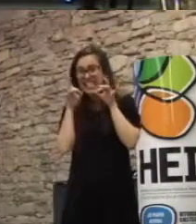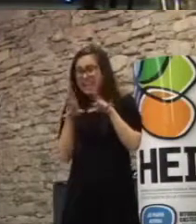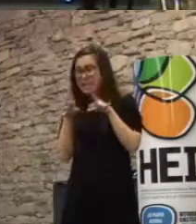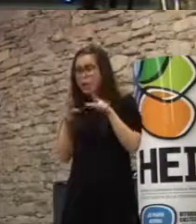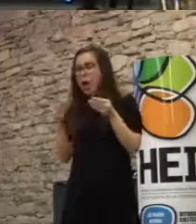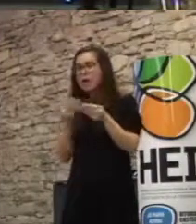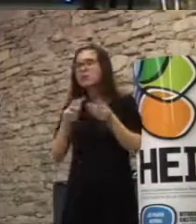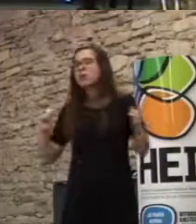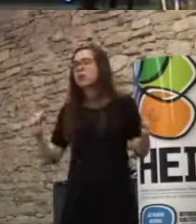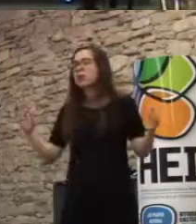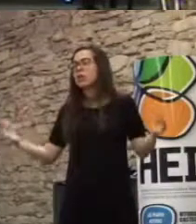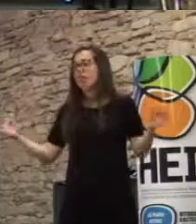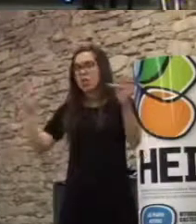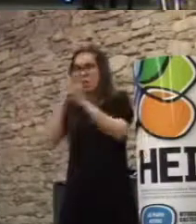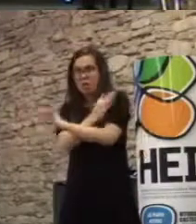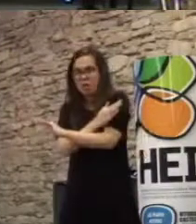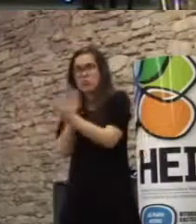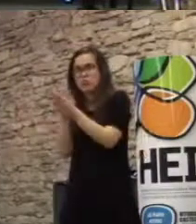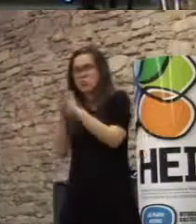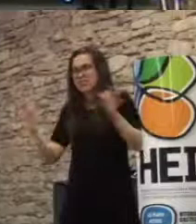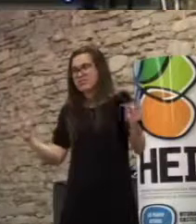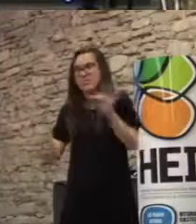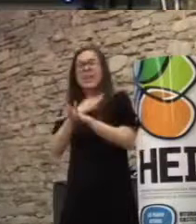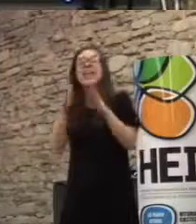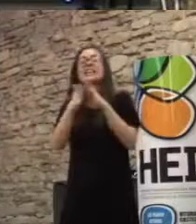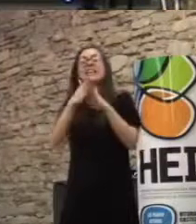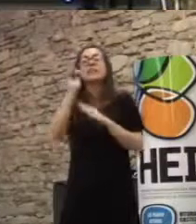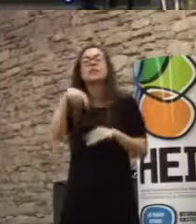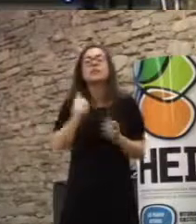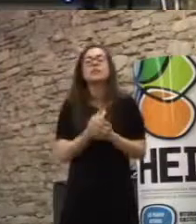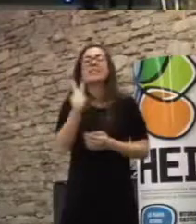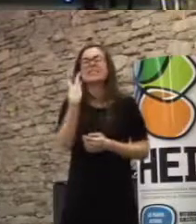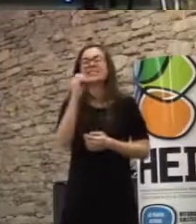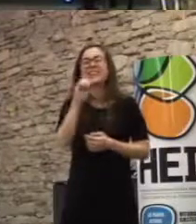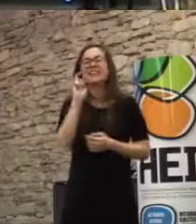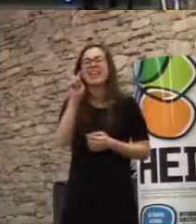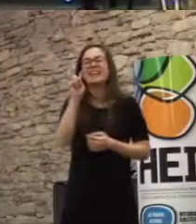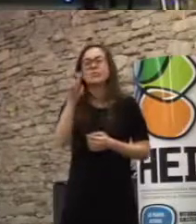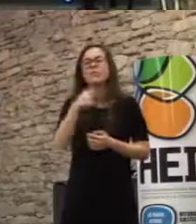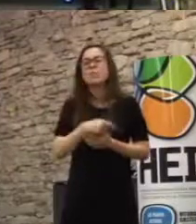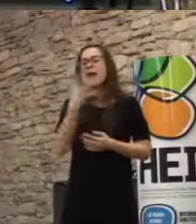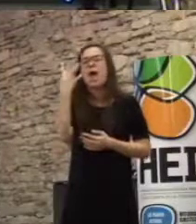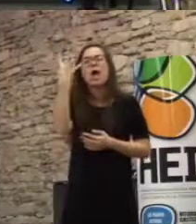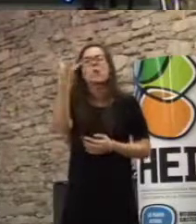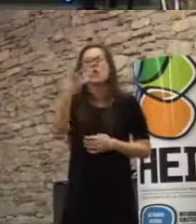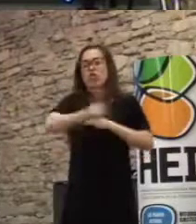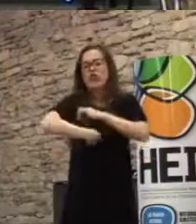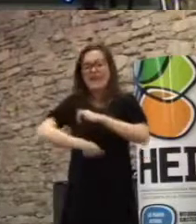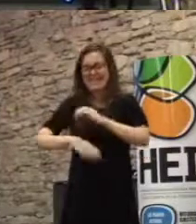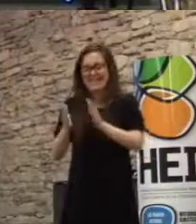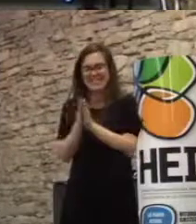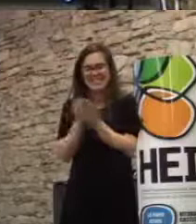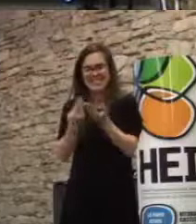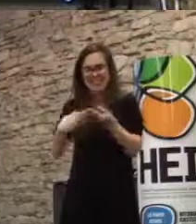todas distintas por favor en casa también podéis hacerlo venga tenéis 30 segundos para cuatro cartas distintas y una baraja así de cualquier baraja estar